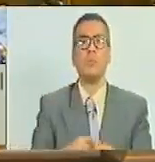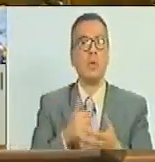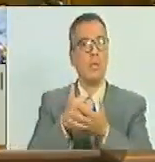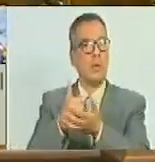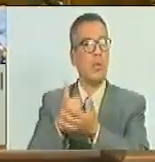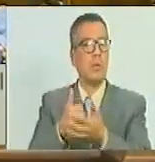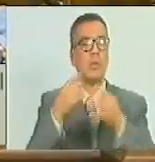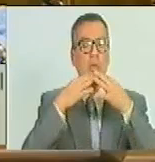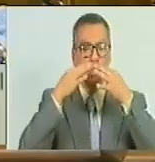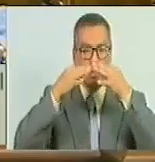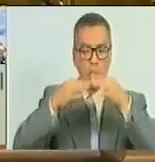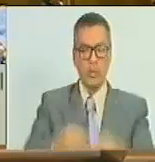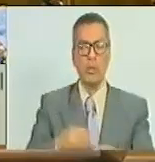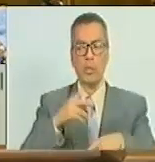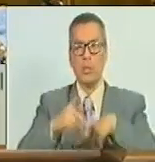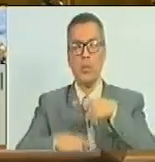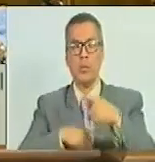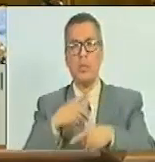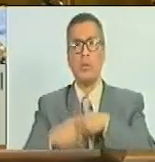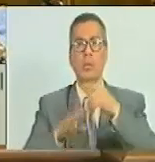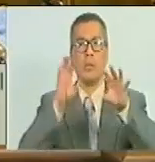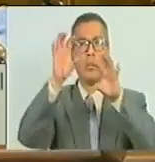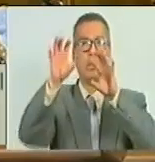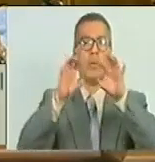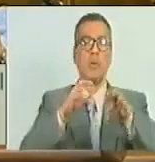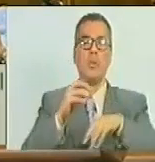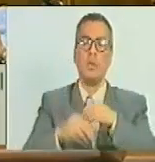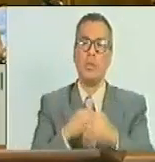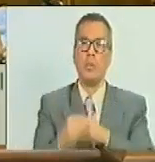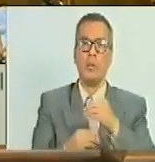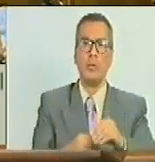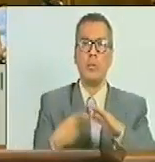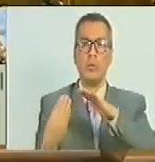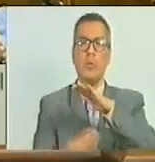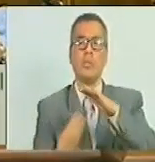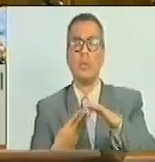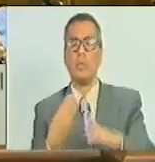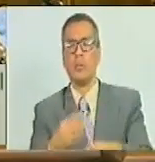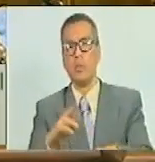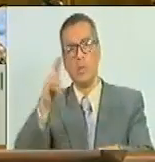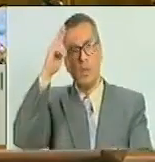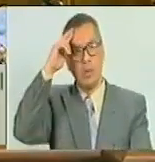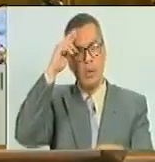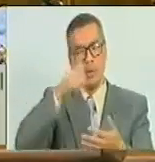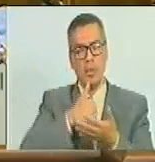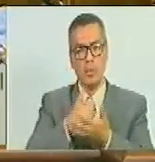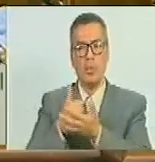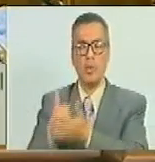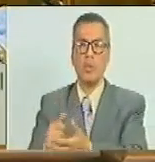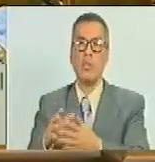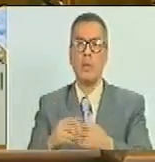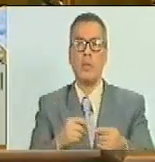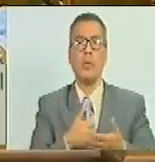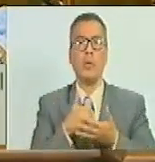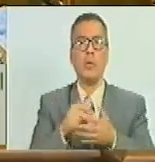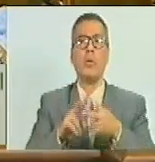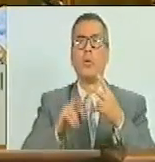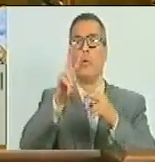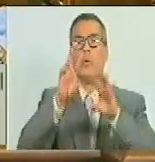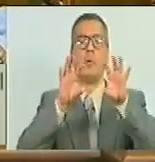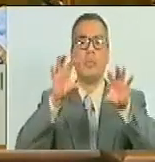de garantizar el desarrollo de relaciones basadas en el respeto, la cooperación y la solidaridad